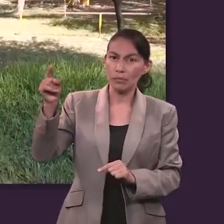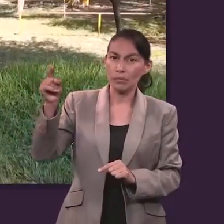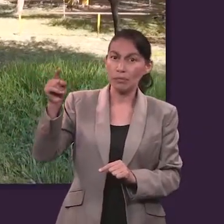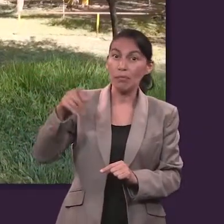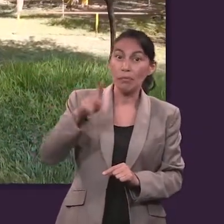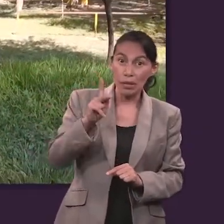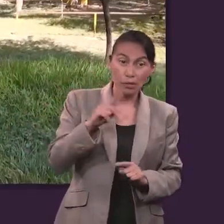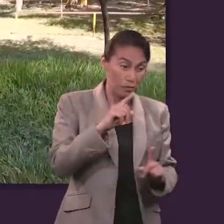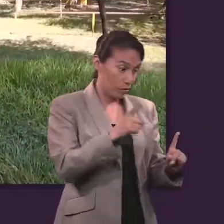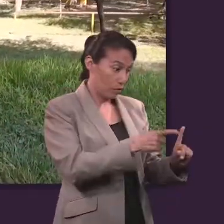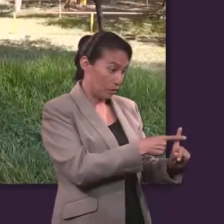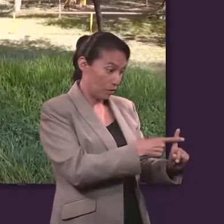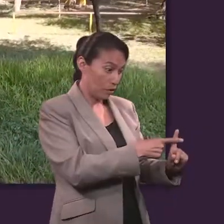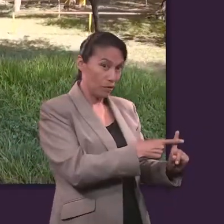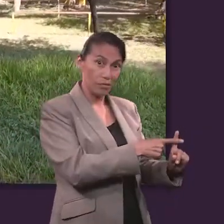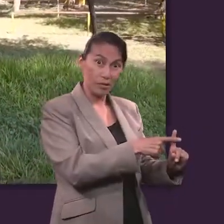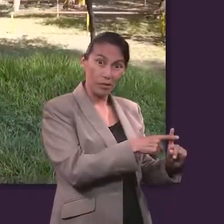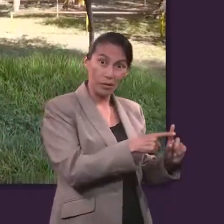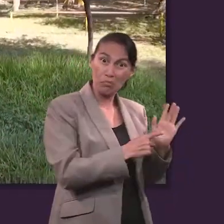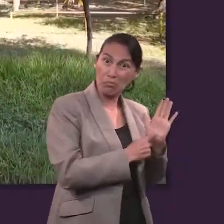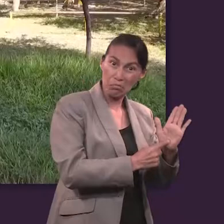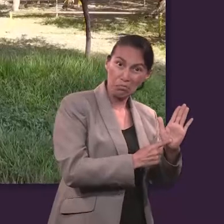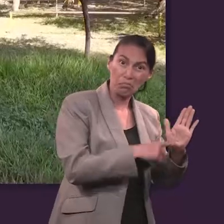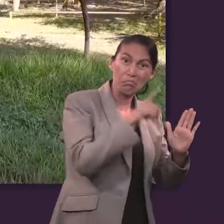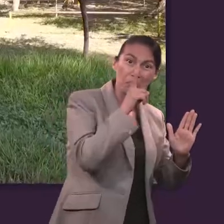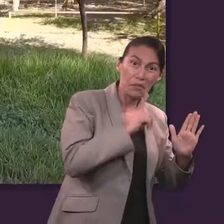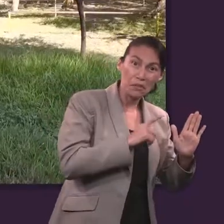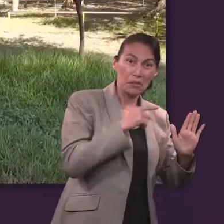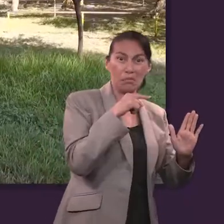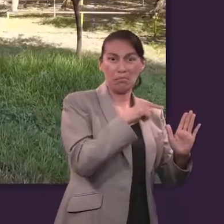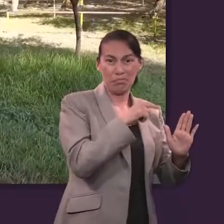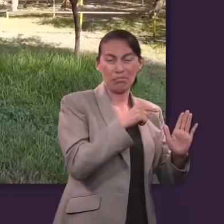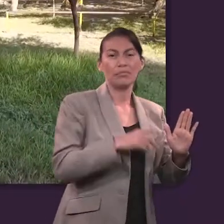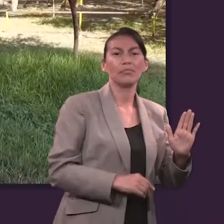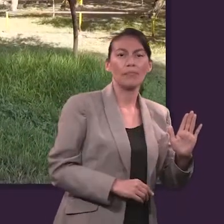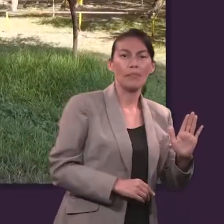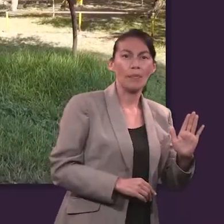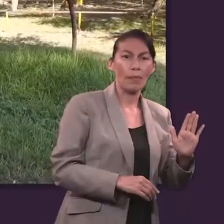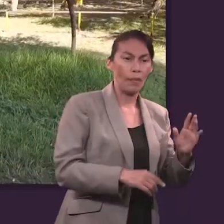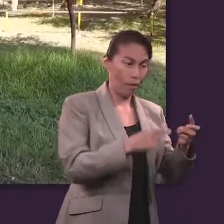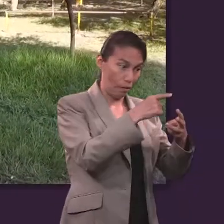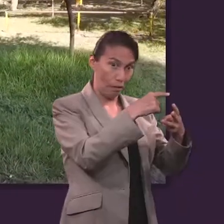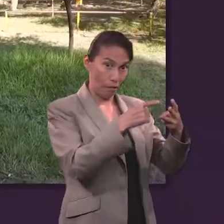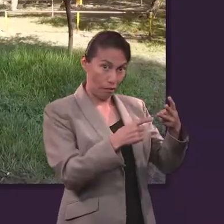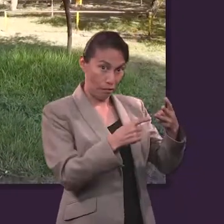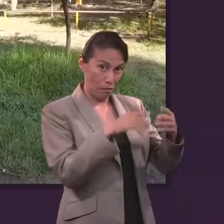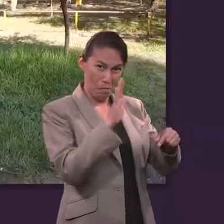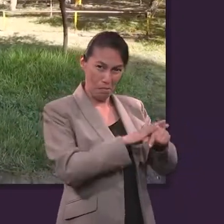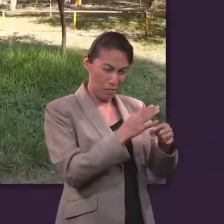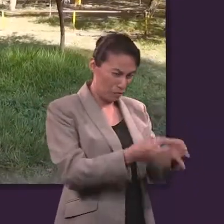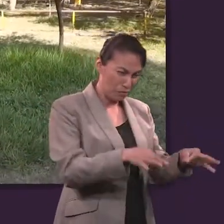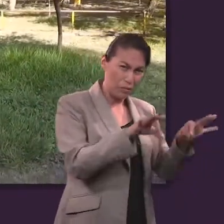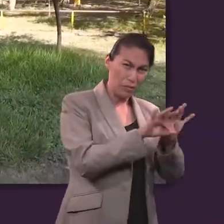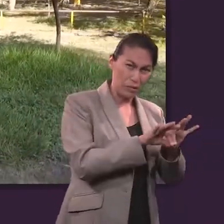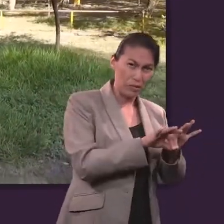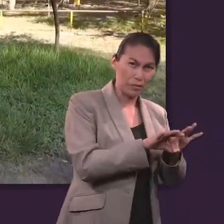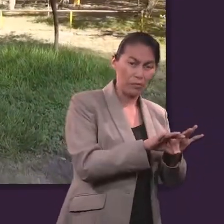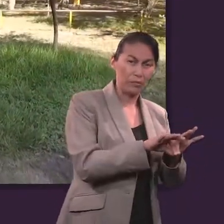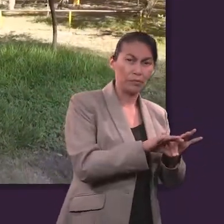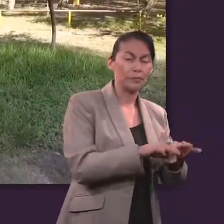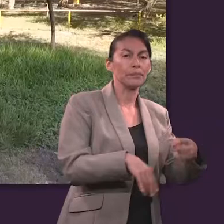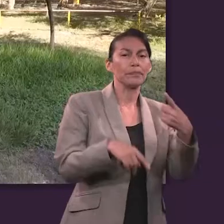propios defectos de carácter, su propia maldad, sobre el carácter de Dios. Pero en la cruz se demostró lo contrario. En la